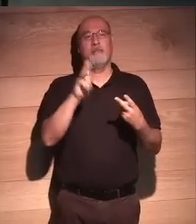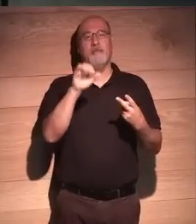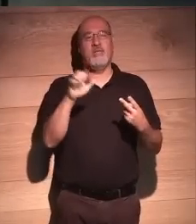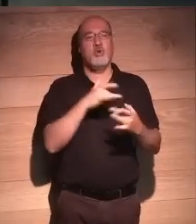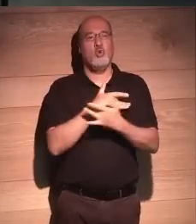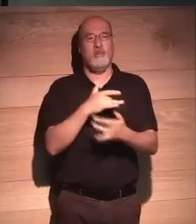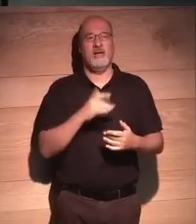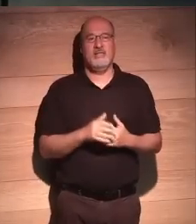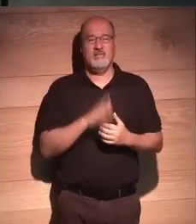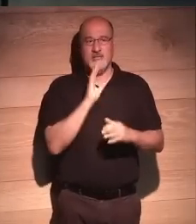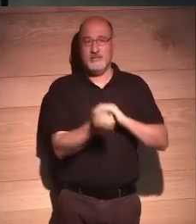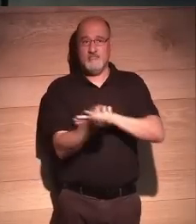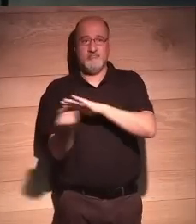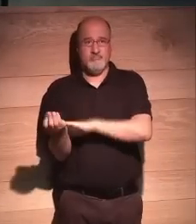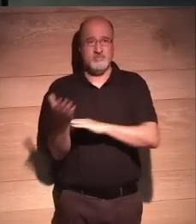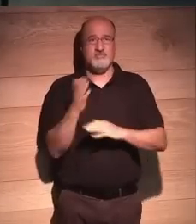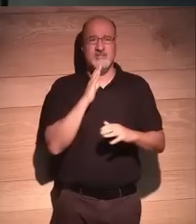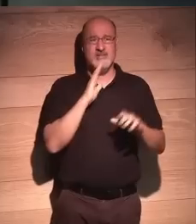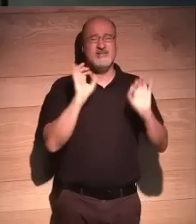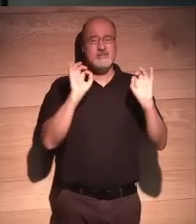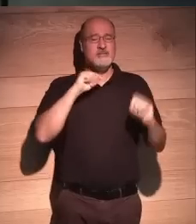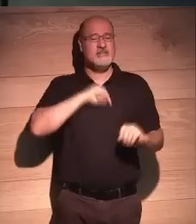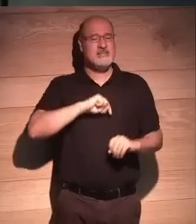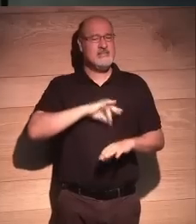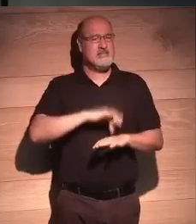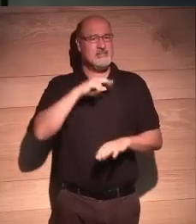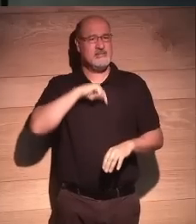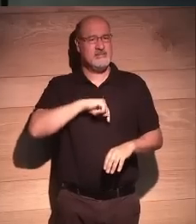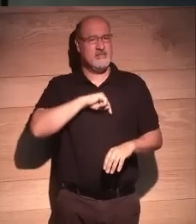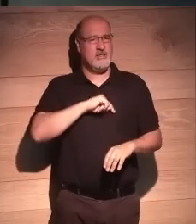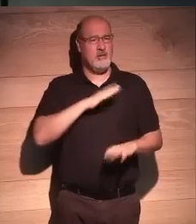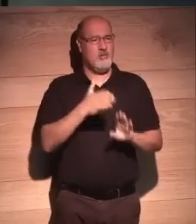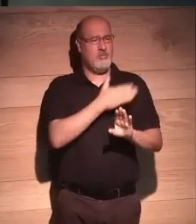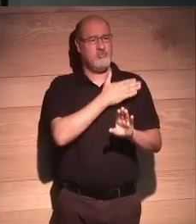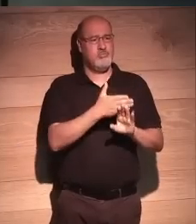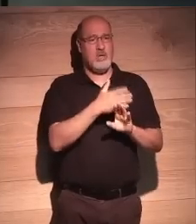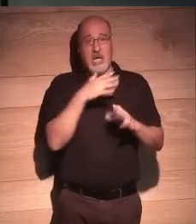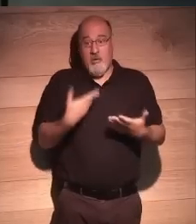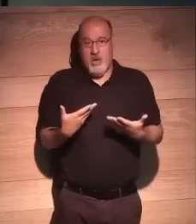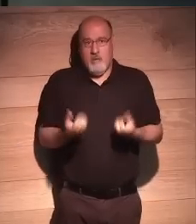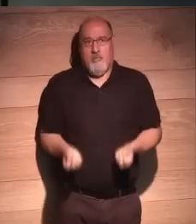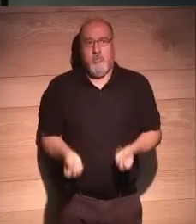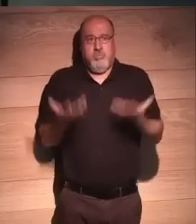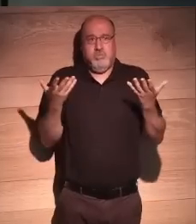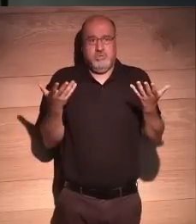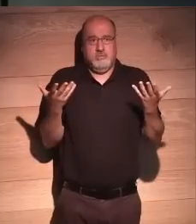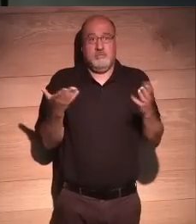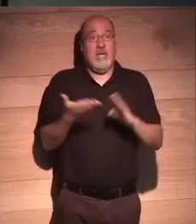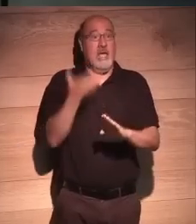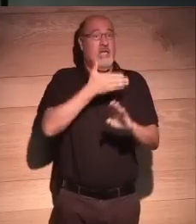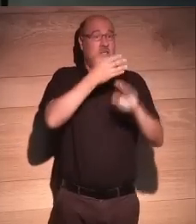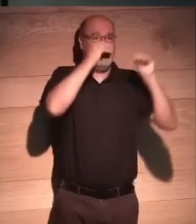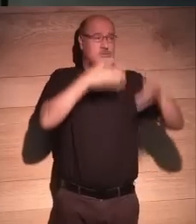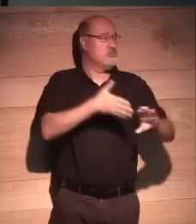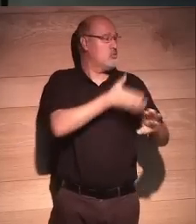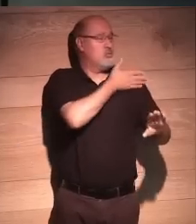todo, porque sí que los creasteis, una tiene la sensación que en esa especie de abundancia en la que estamos ahora se pierden referentes, es